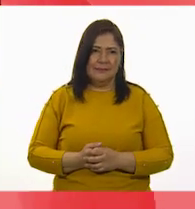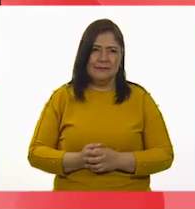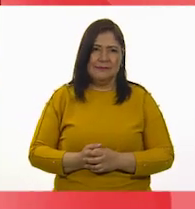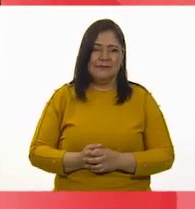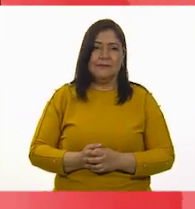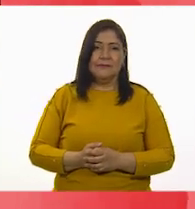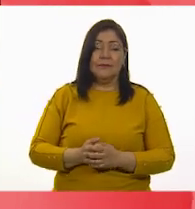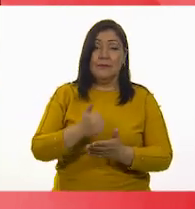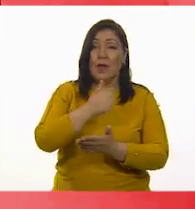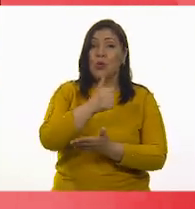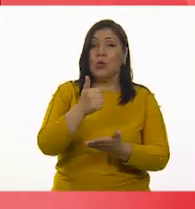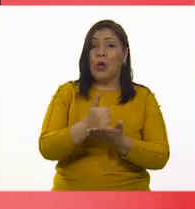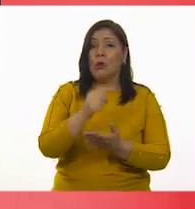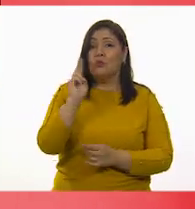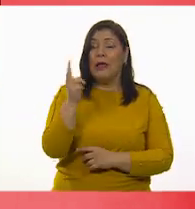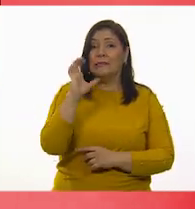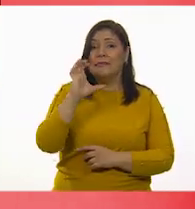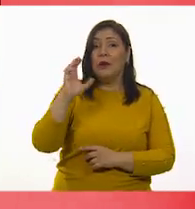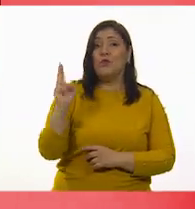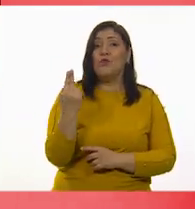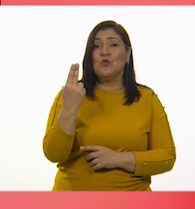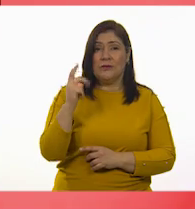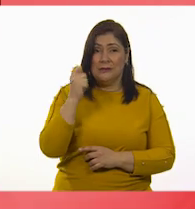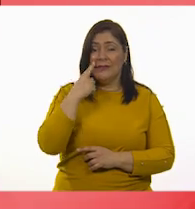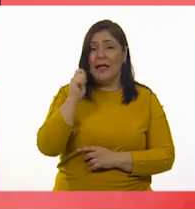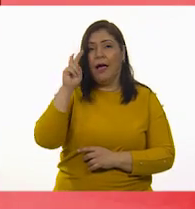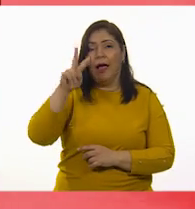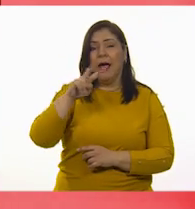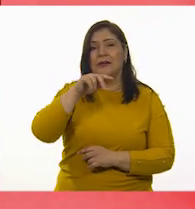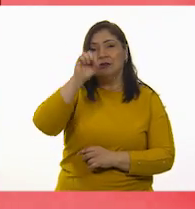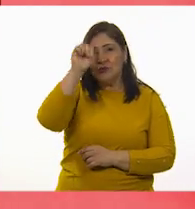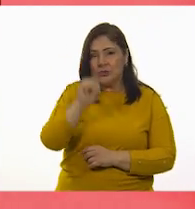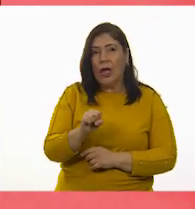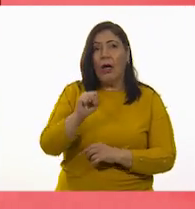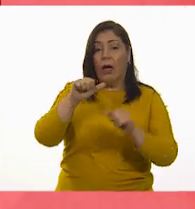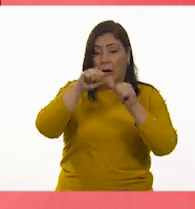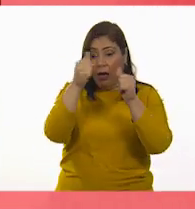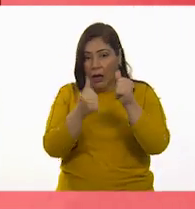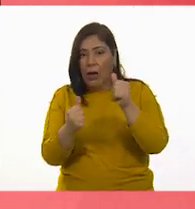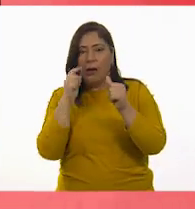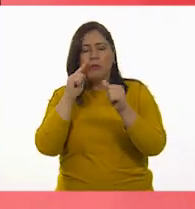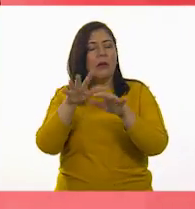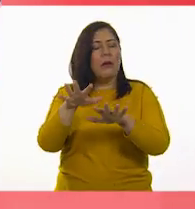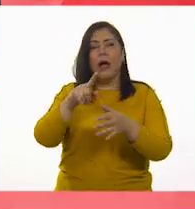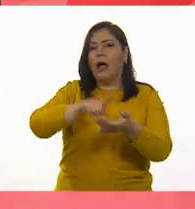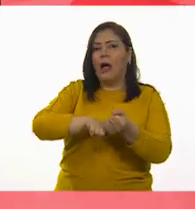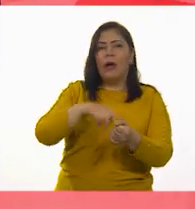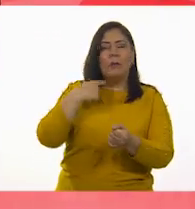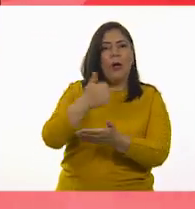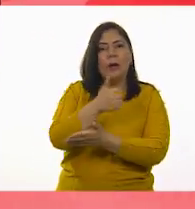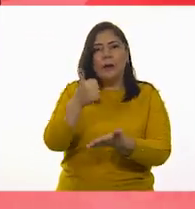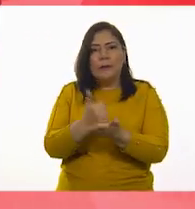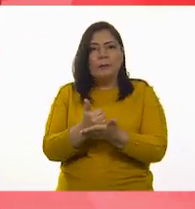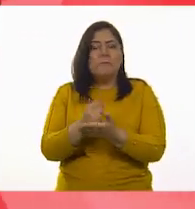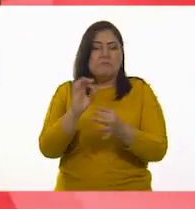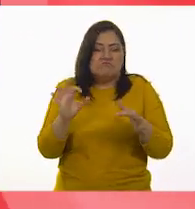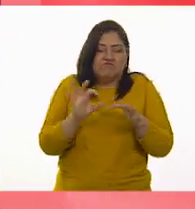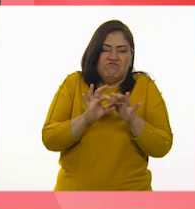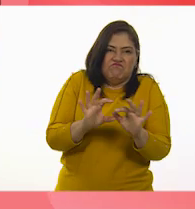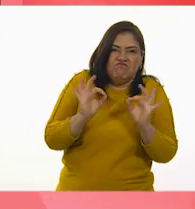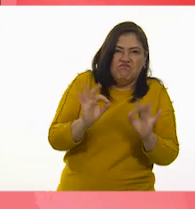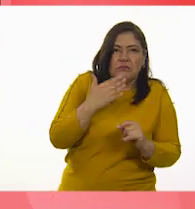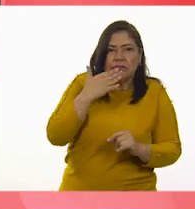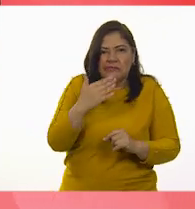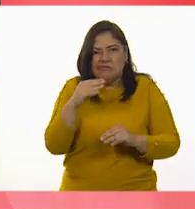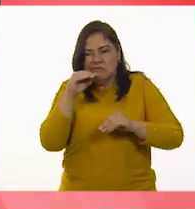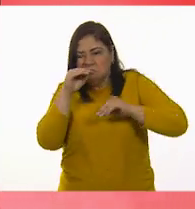La ciudad universitaria, al sur, nos recuerda que el arte no está peleado con la majestuosidad urbana, ni con la meticulosidad de